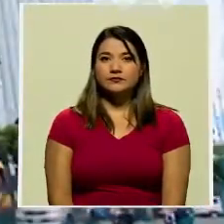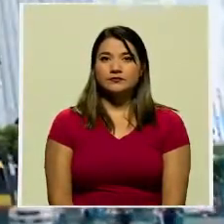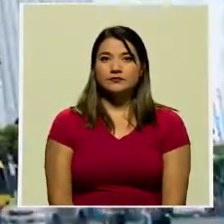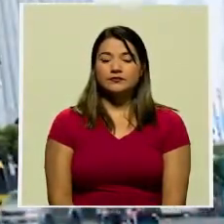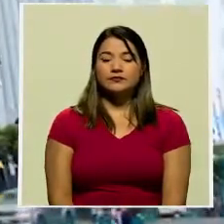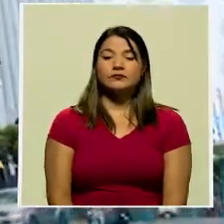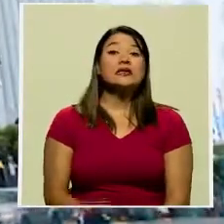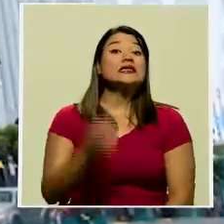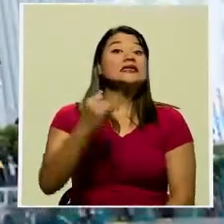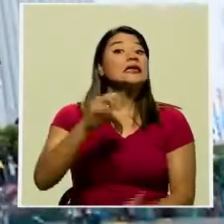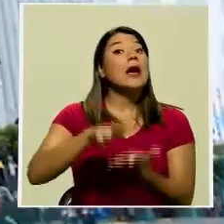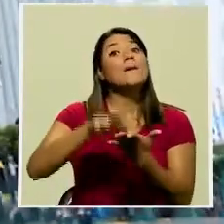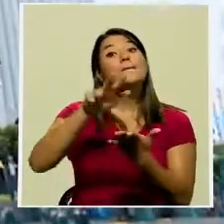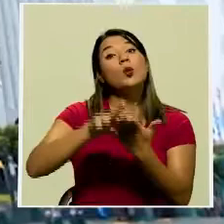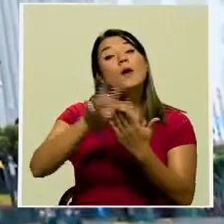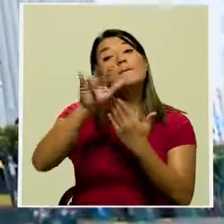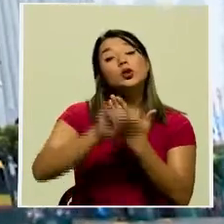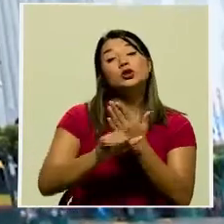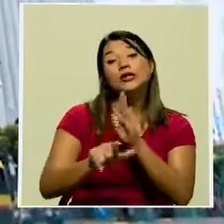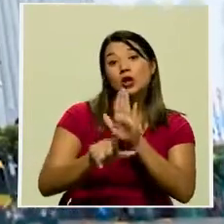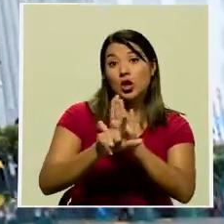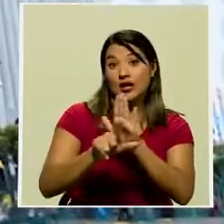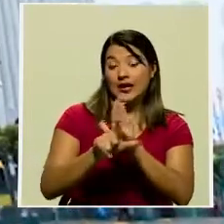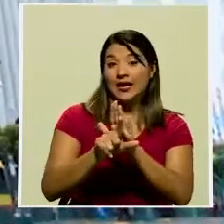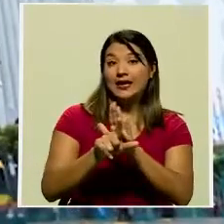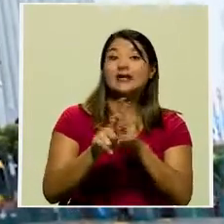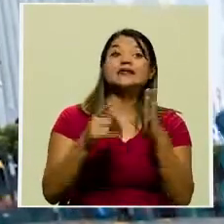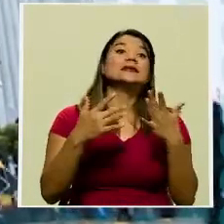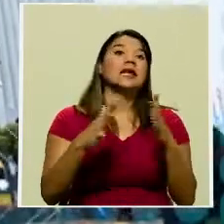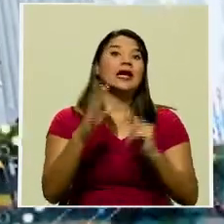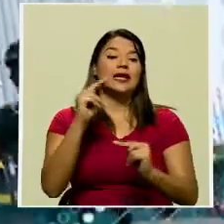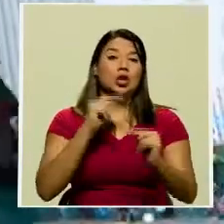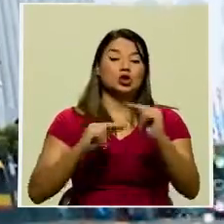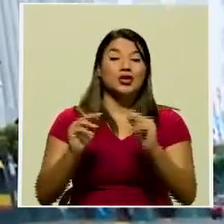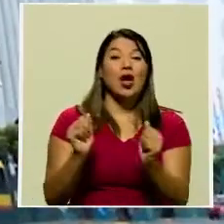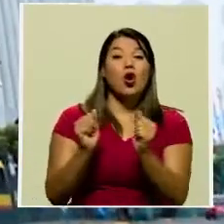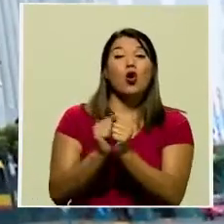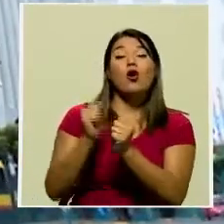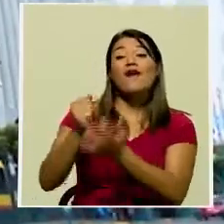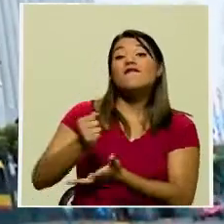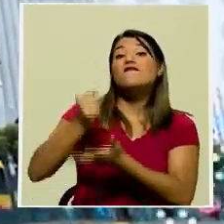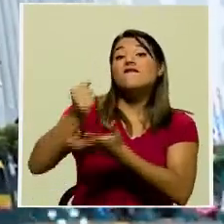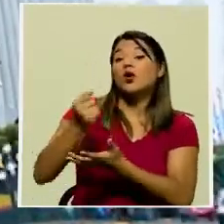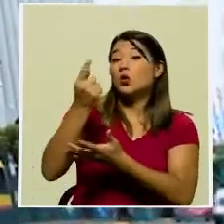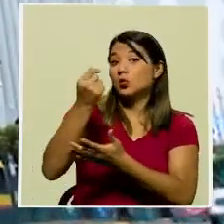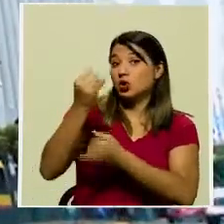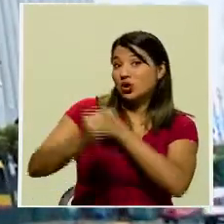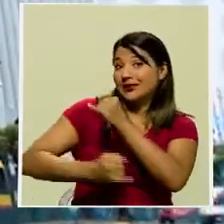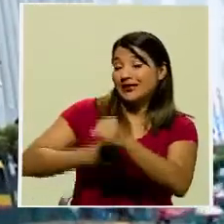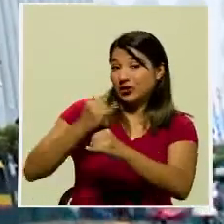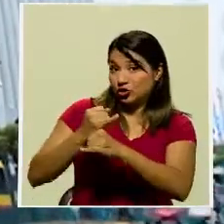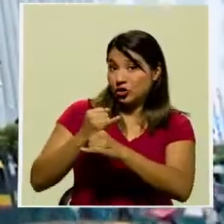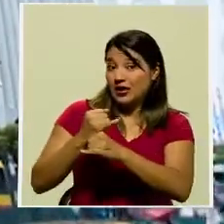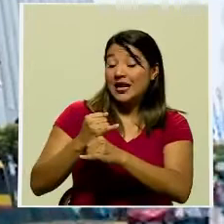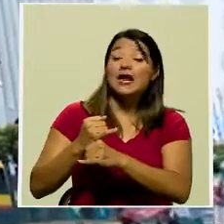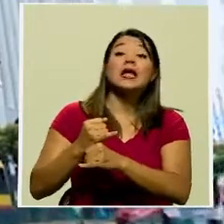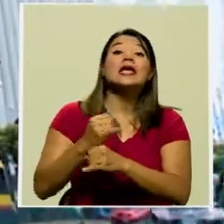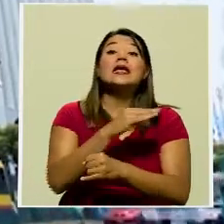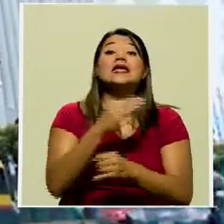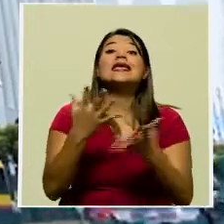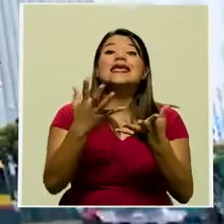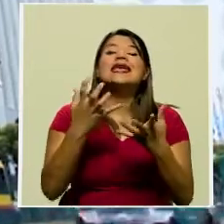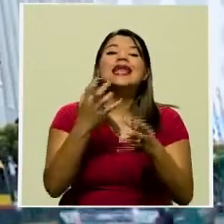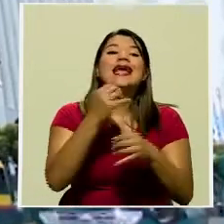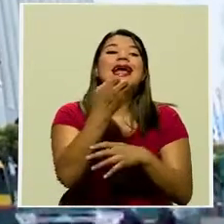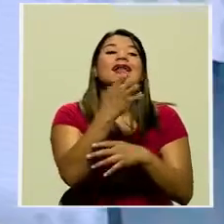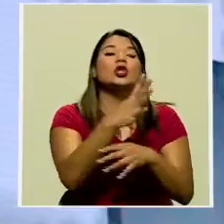Si se aprueba el proyecto de ley contemplado en la negociación con el Fondo Monetario Internacional que pretende que 14 empresas del Estado aporten